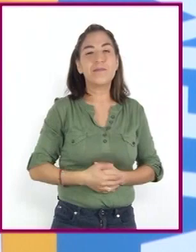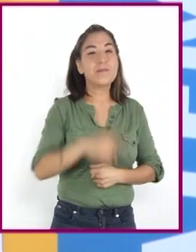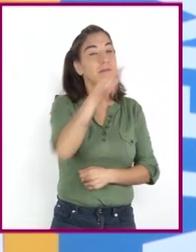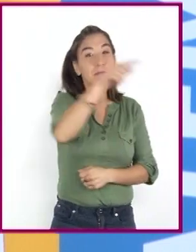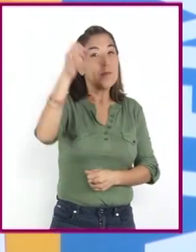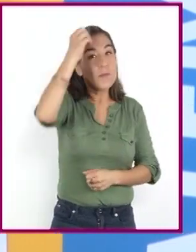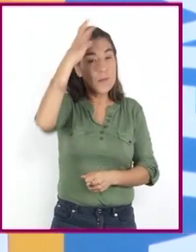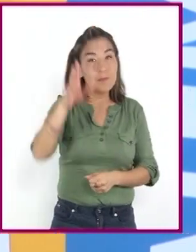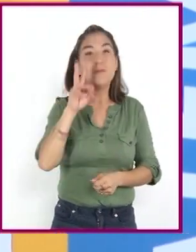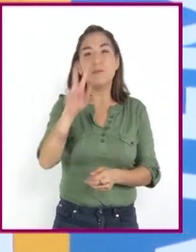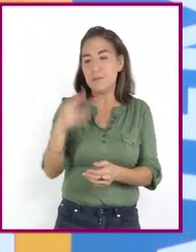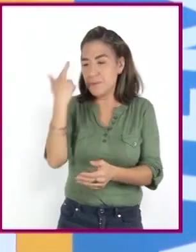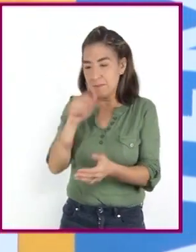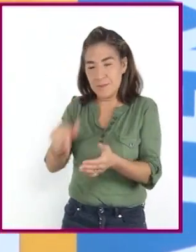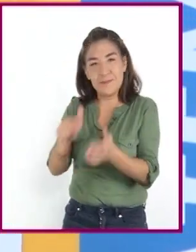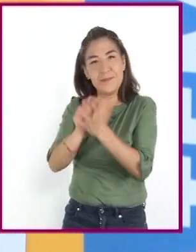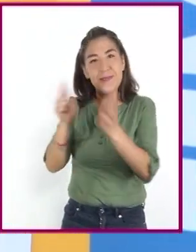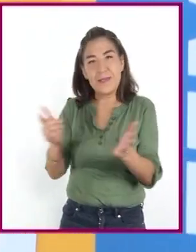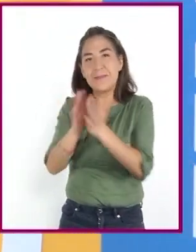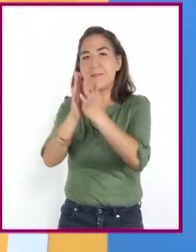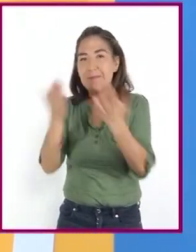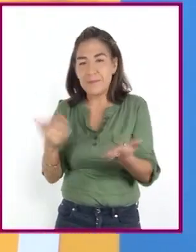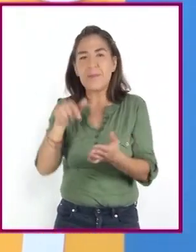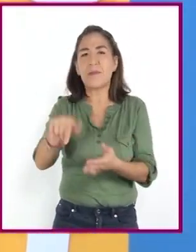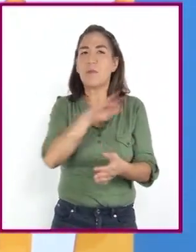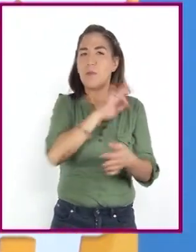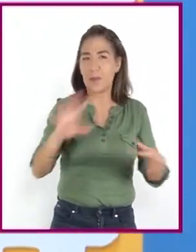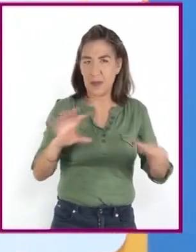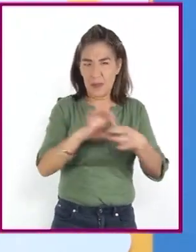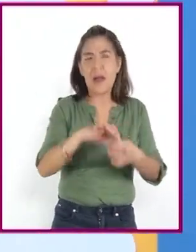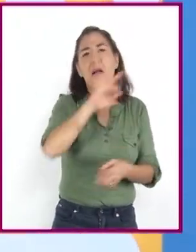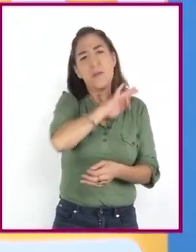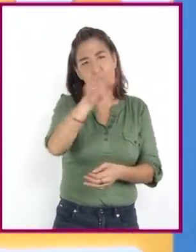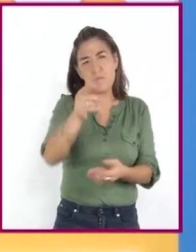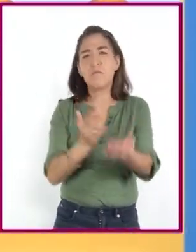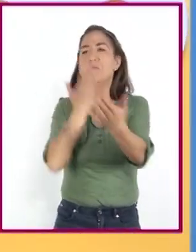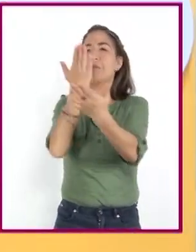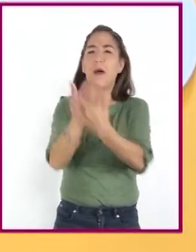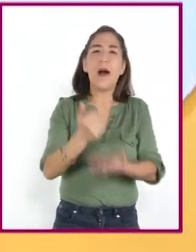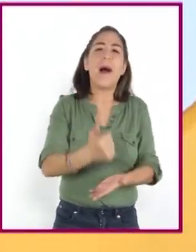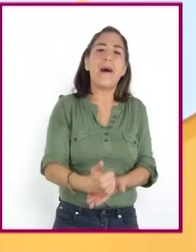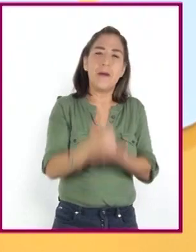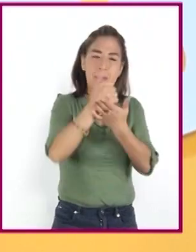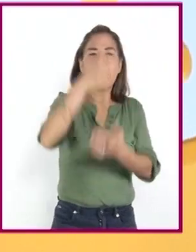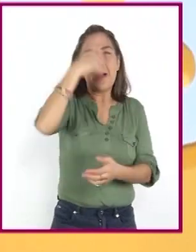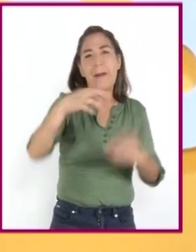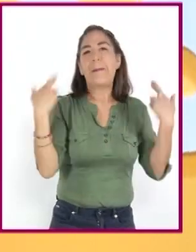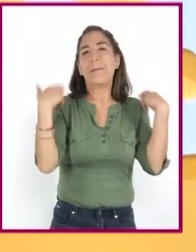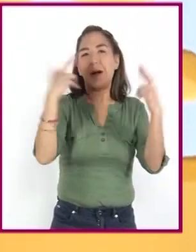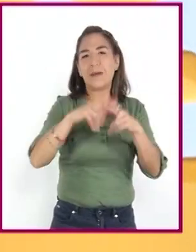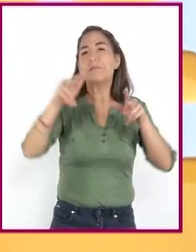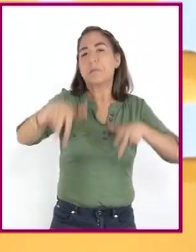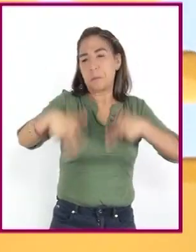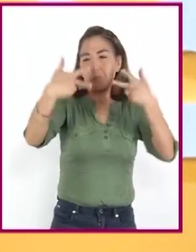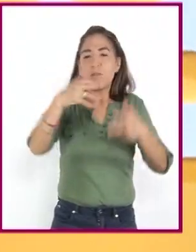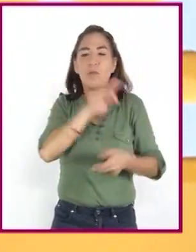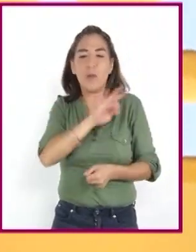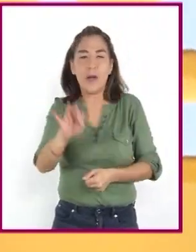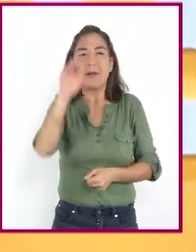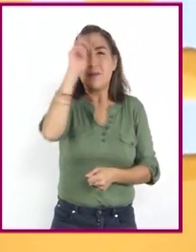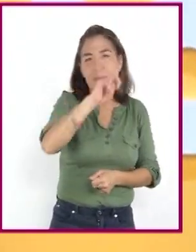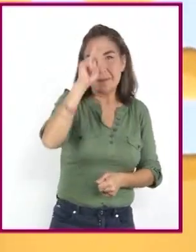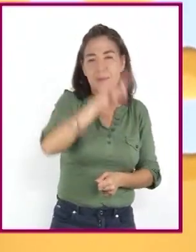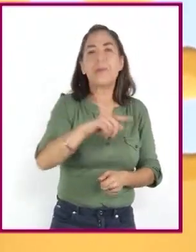olviden consultar su libro de texto. También pueden pedir ayuda y retroalimentación a distancia de sus maestras o